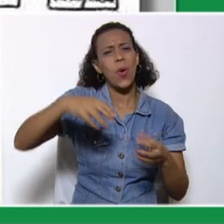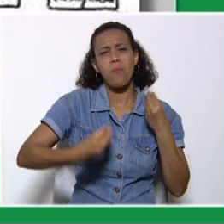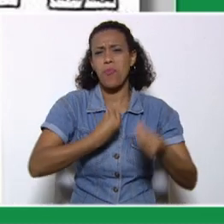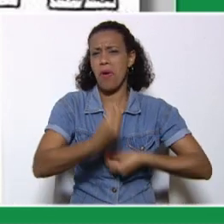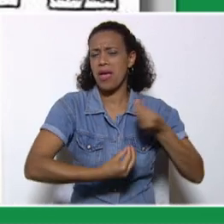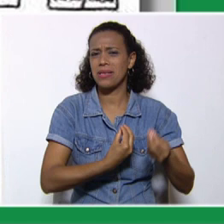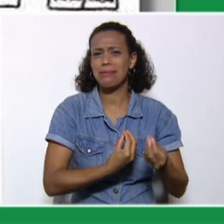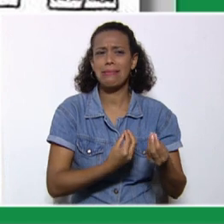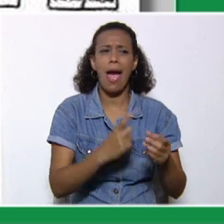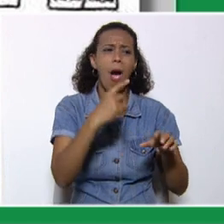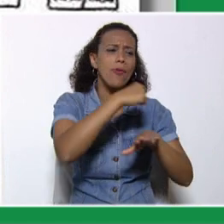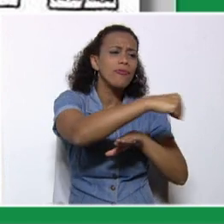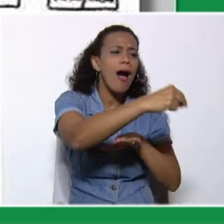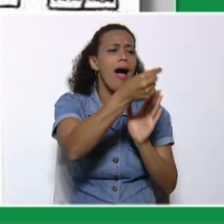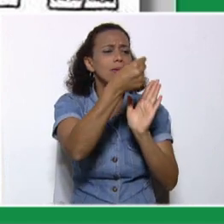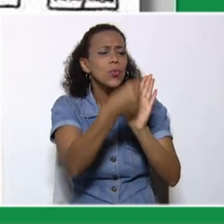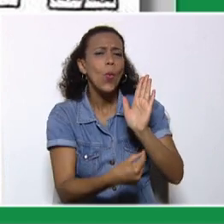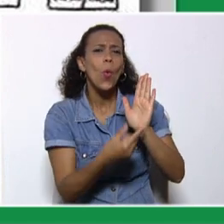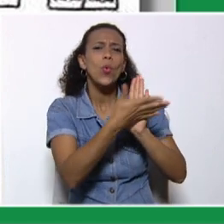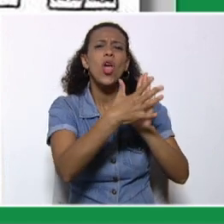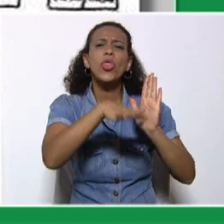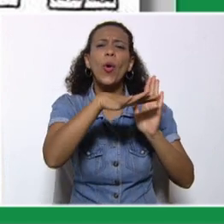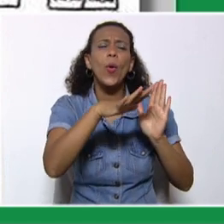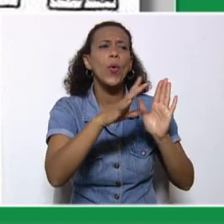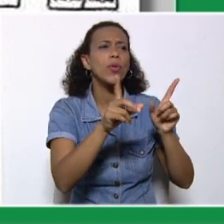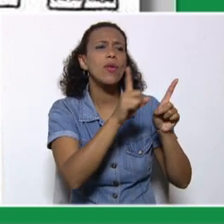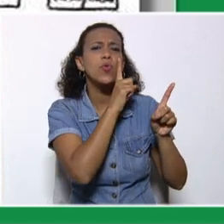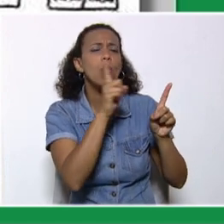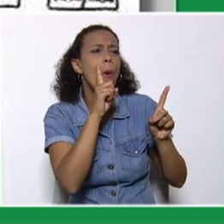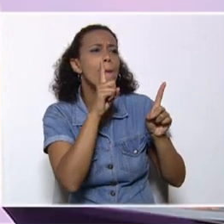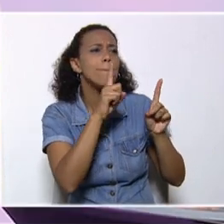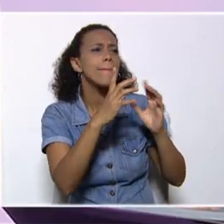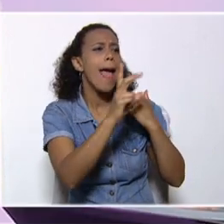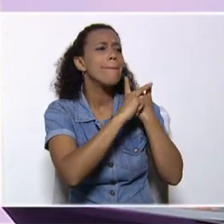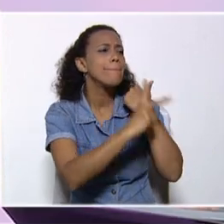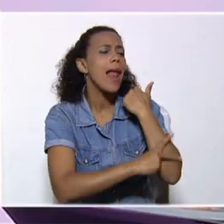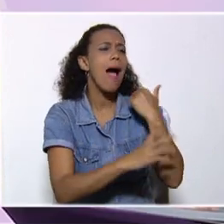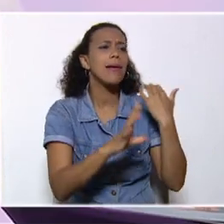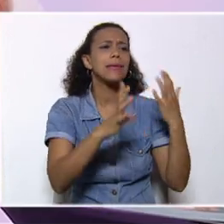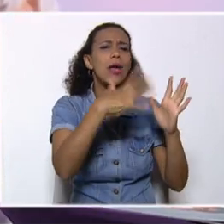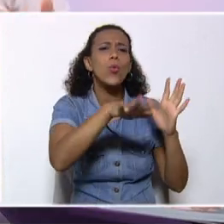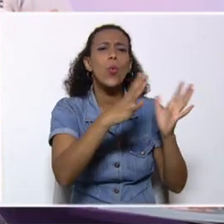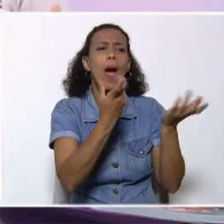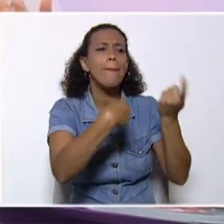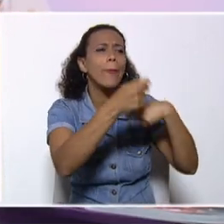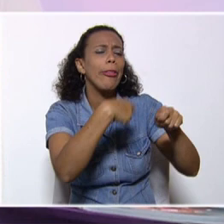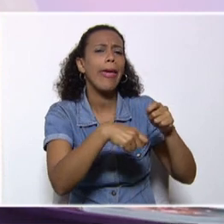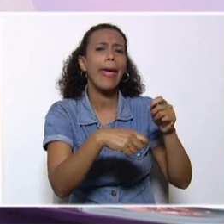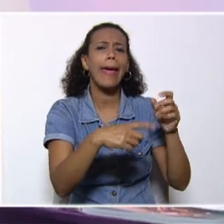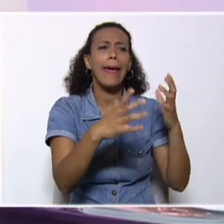que solamente con algunos trazos y ubicar ciertos lugares estratégicos o ciertos lugares que son